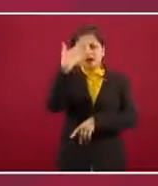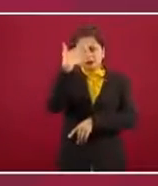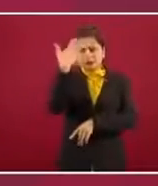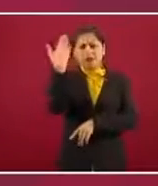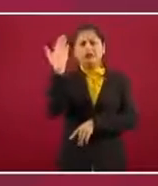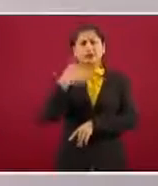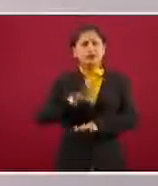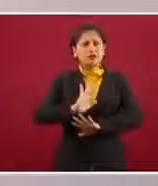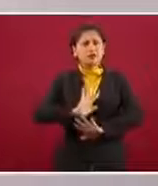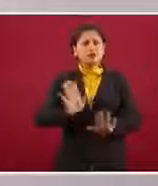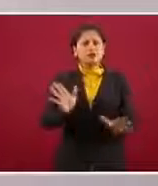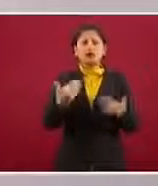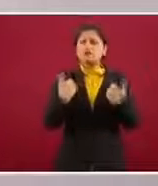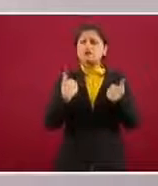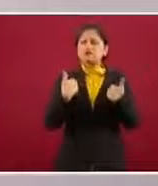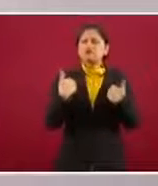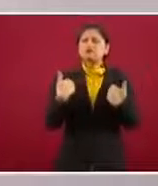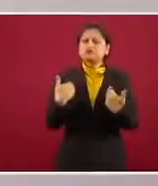y que